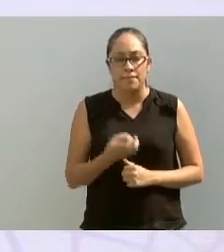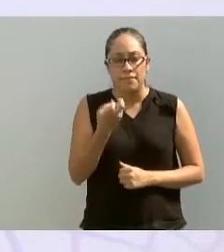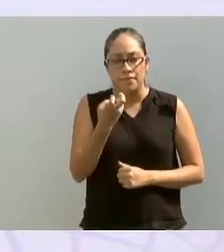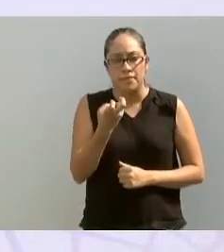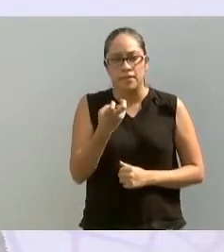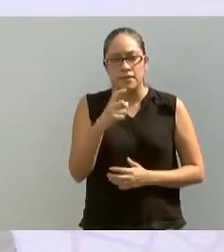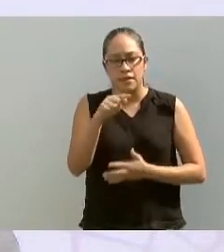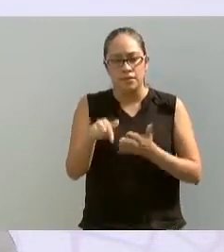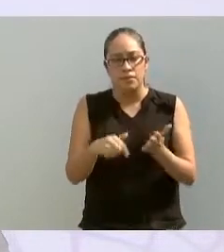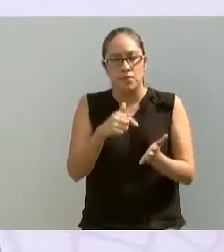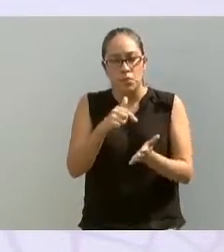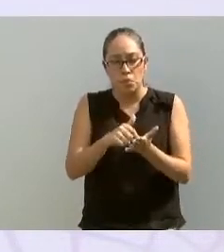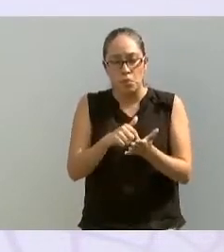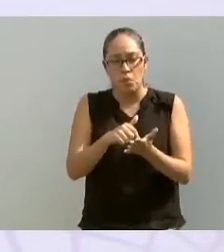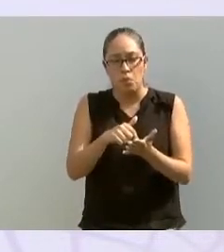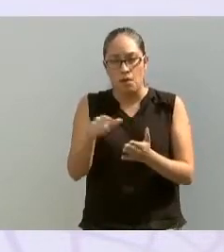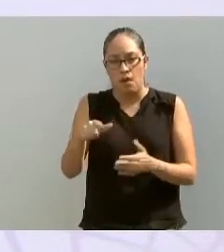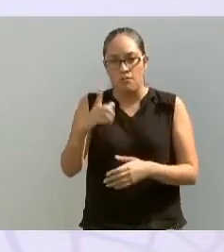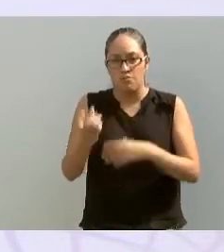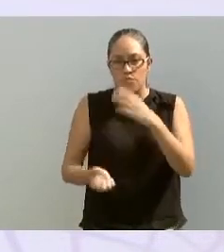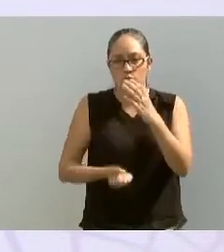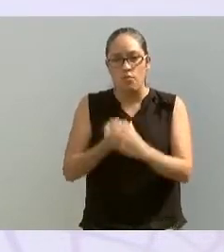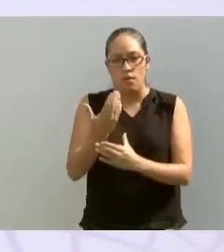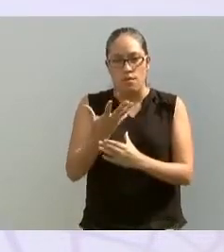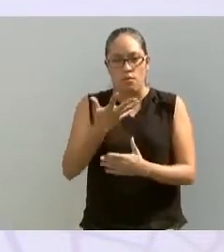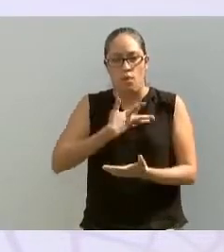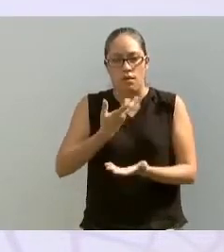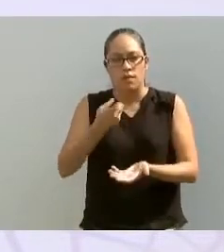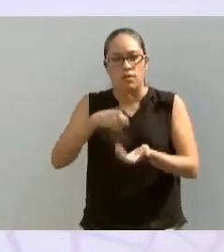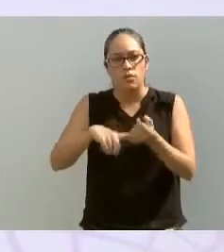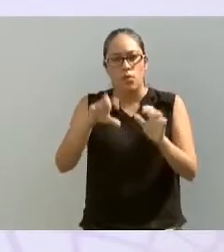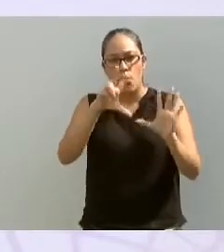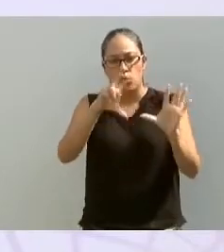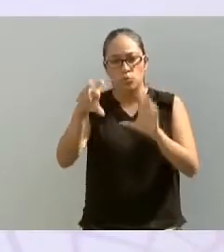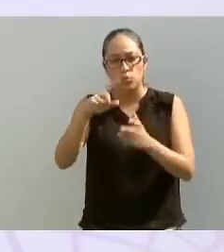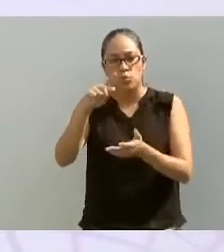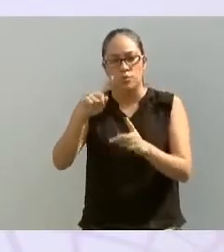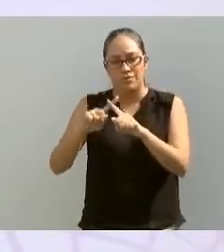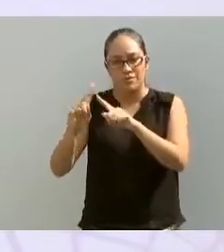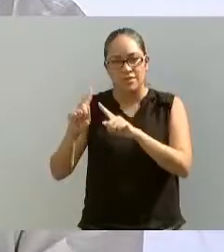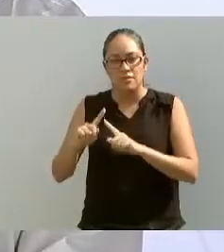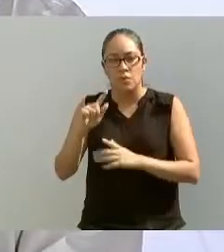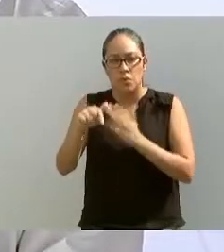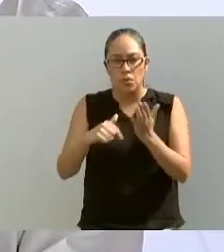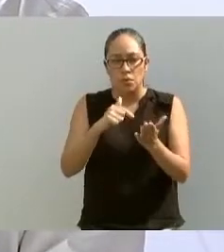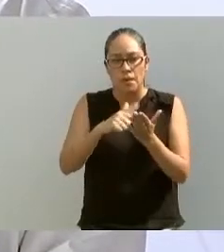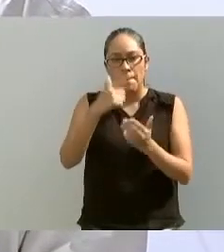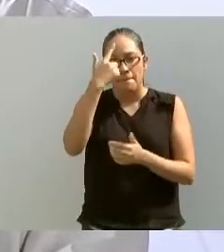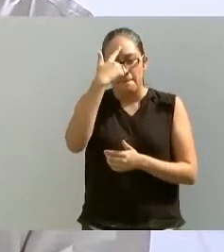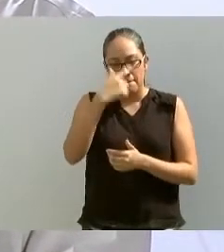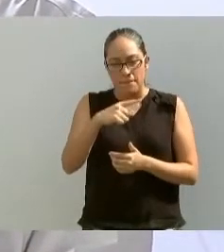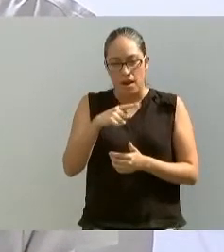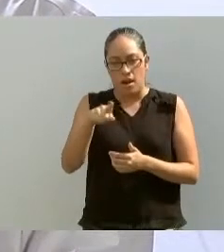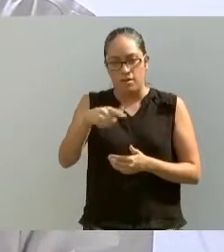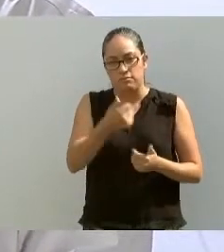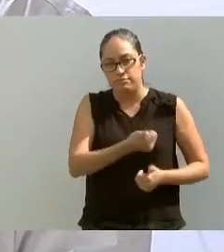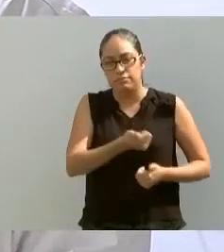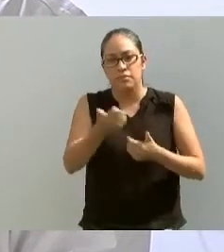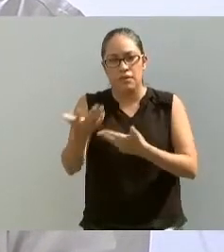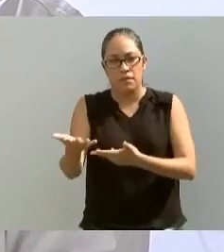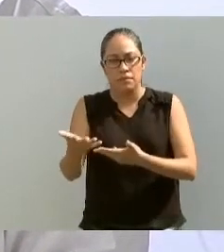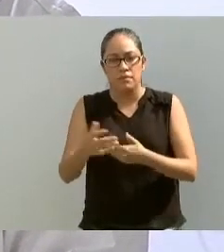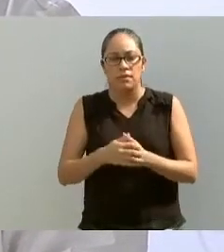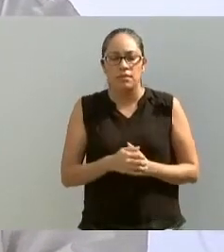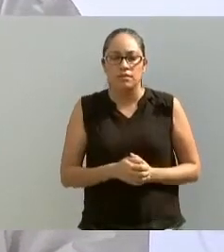estas 800 celdas con un sistema bastante